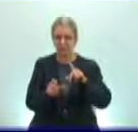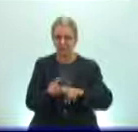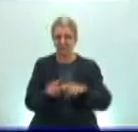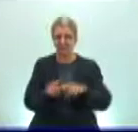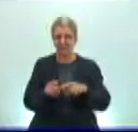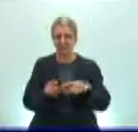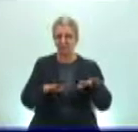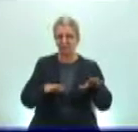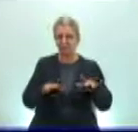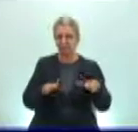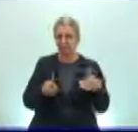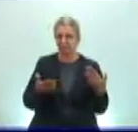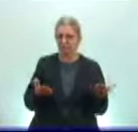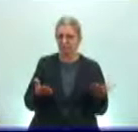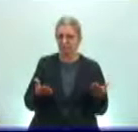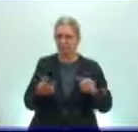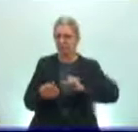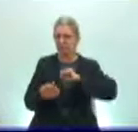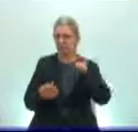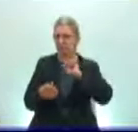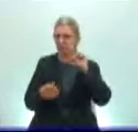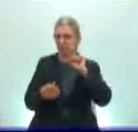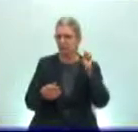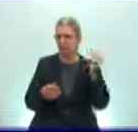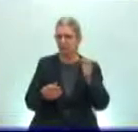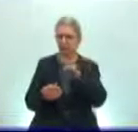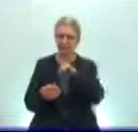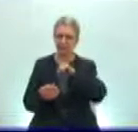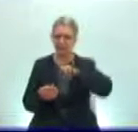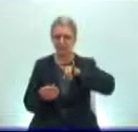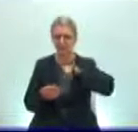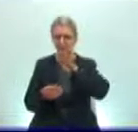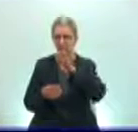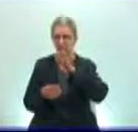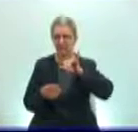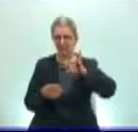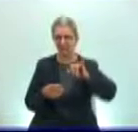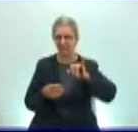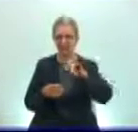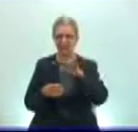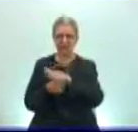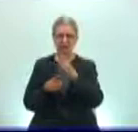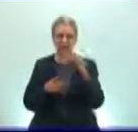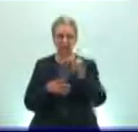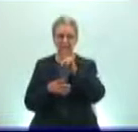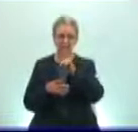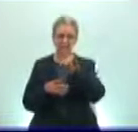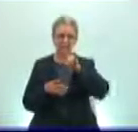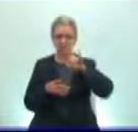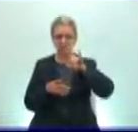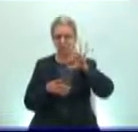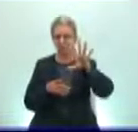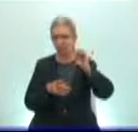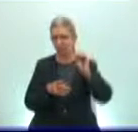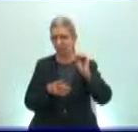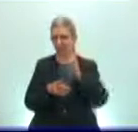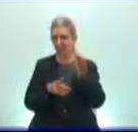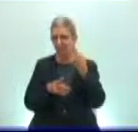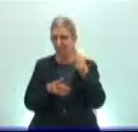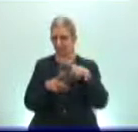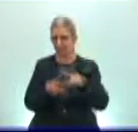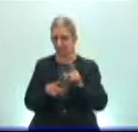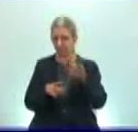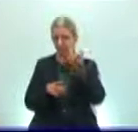alcanzados en el quinquenio de 1946 a 1950, pero también se fijaron las tareas que